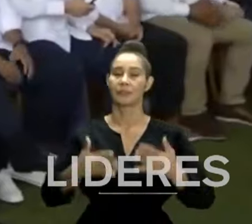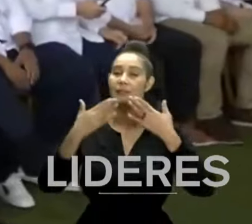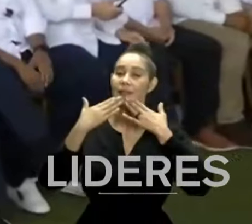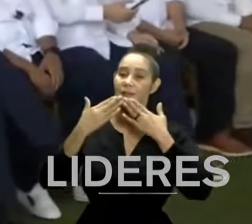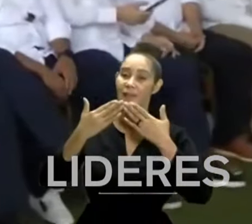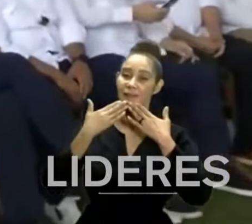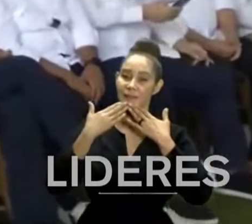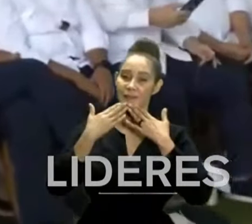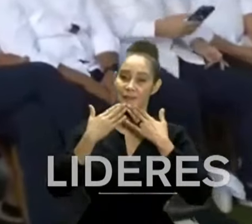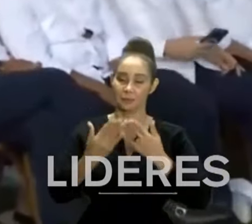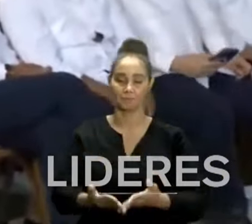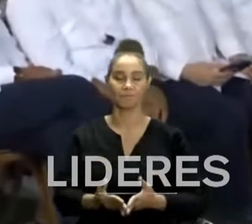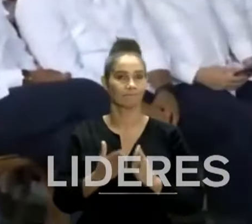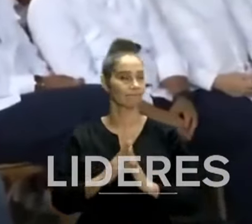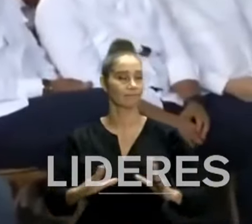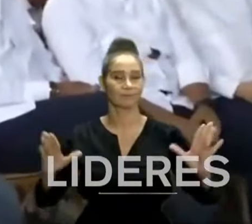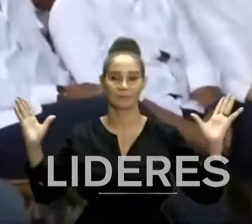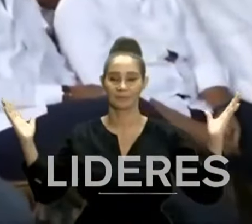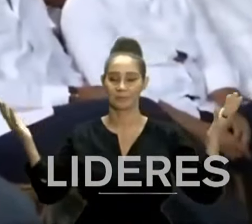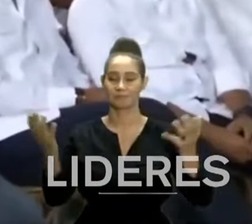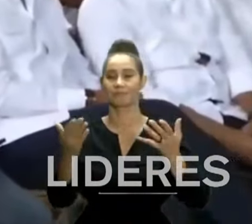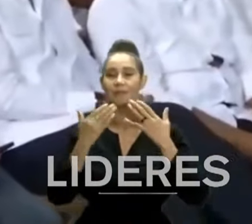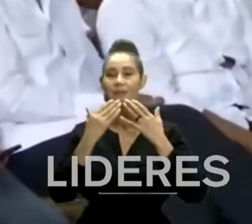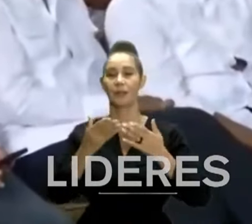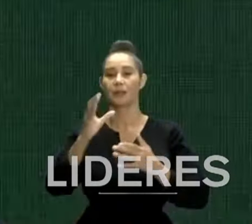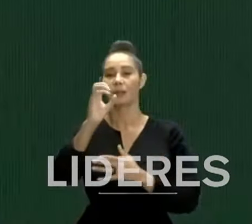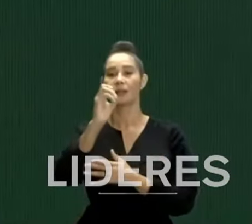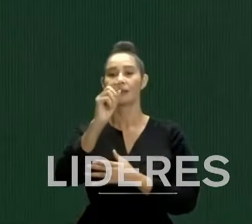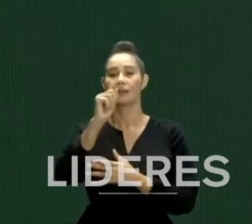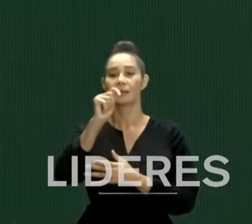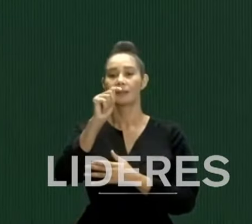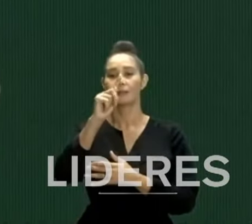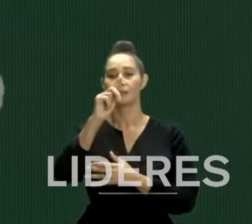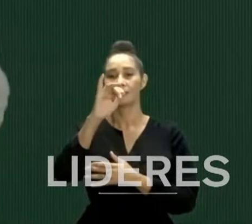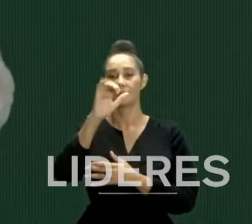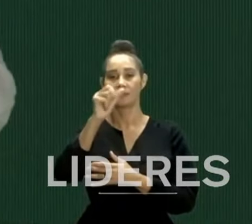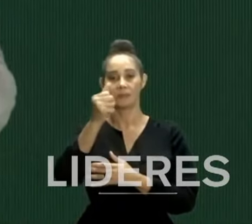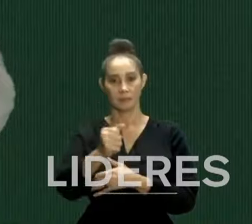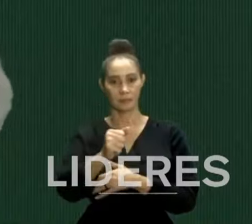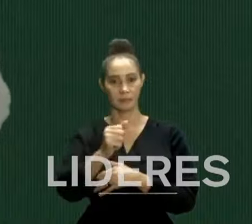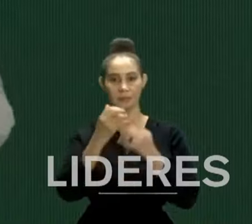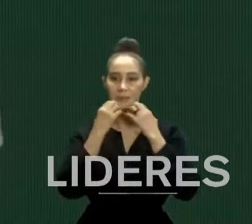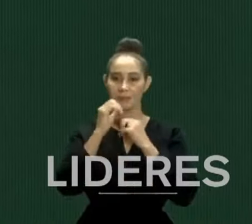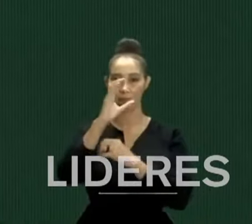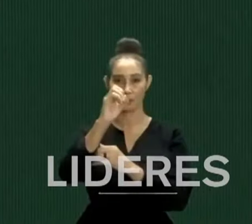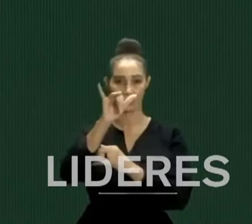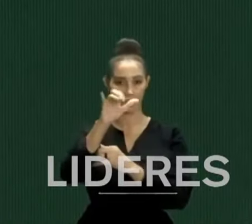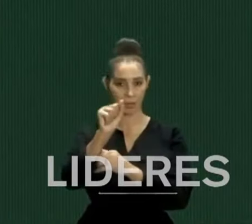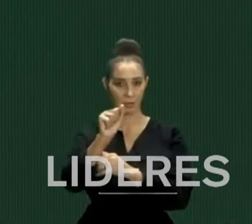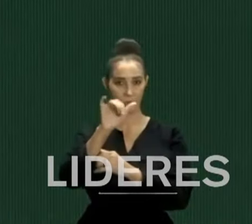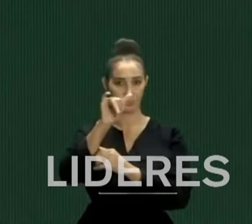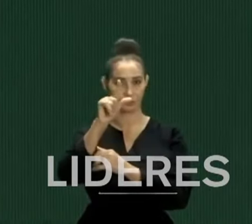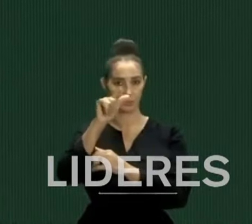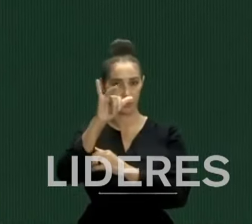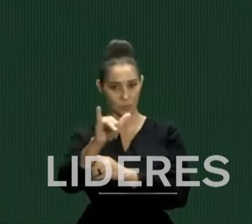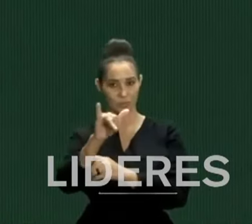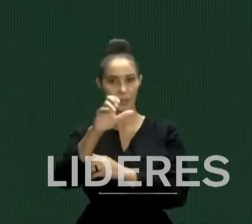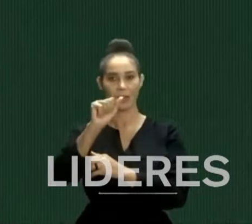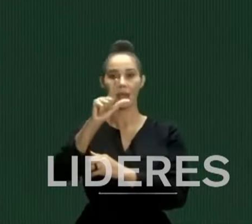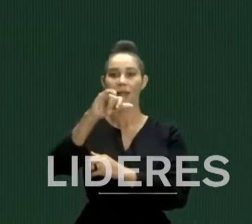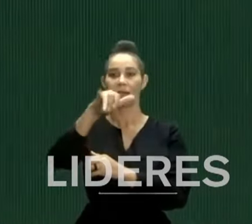agradezco enormemente a Cristian, a mi querido Cairo, Yoli, Luis